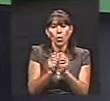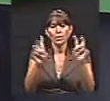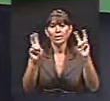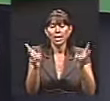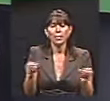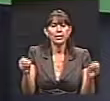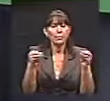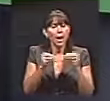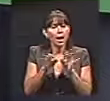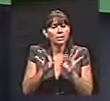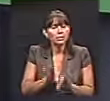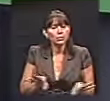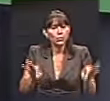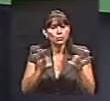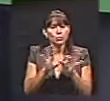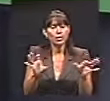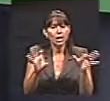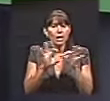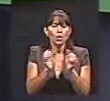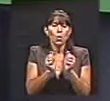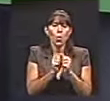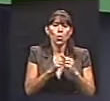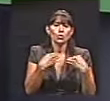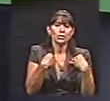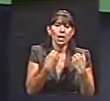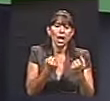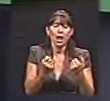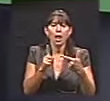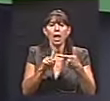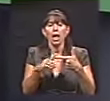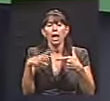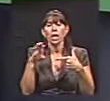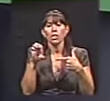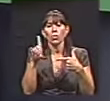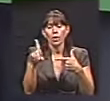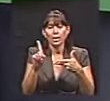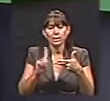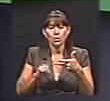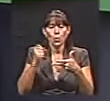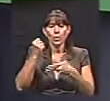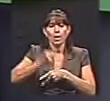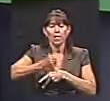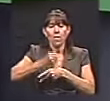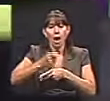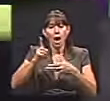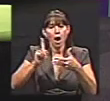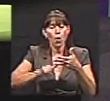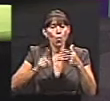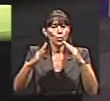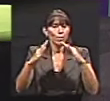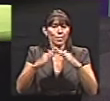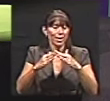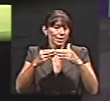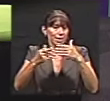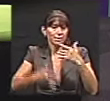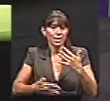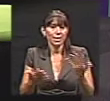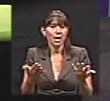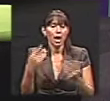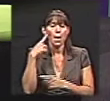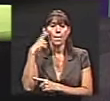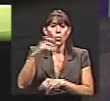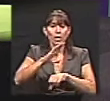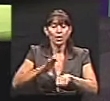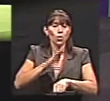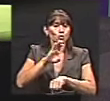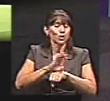amplia cobertura, que tienen que ver con salud, con educación, con trabajo, con vivienda, etcétera, porque el